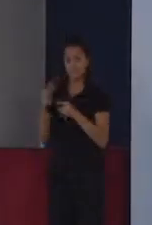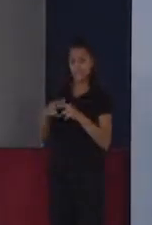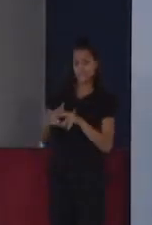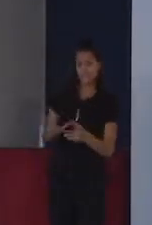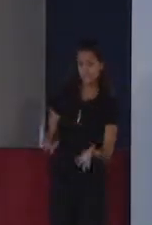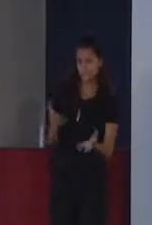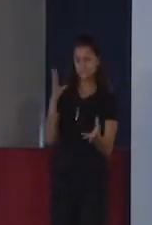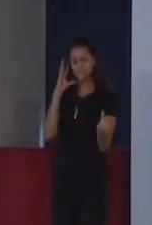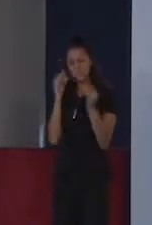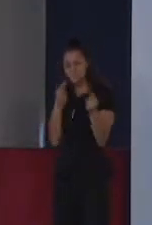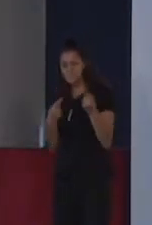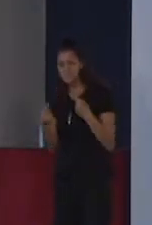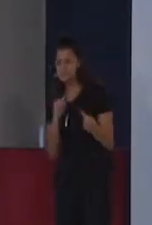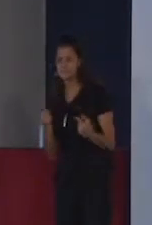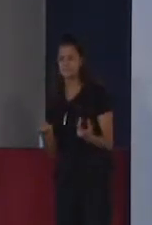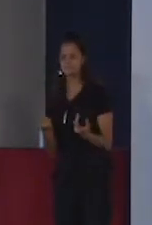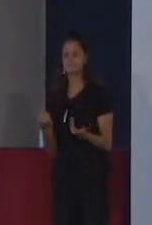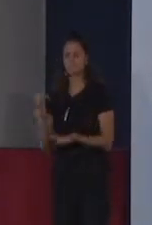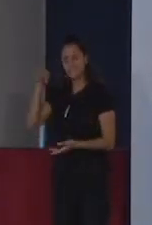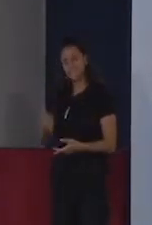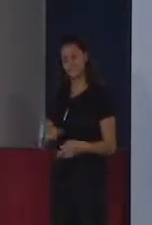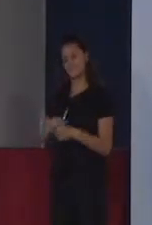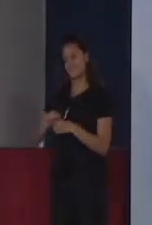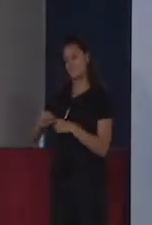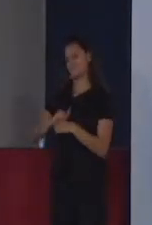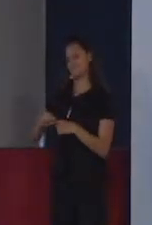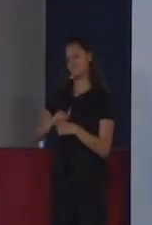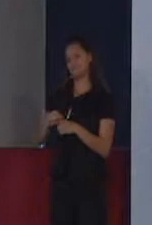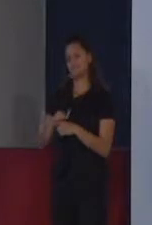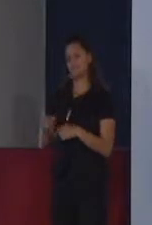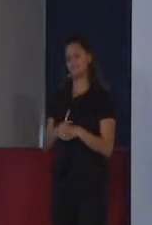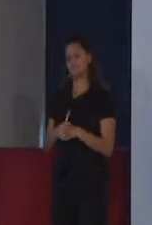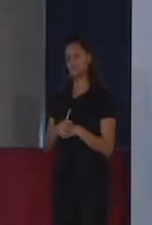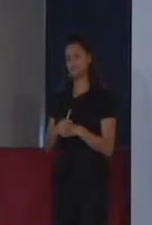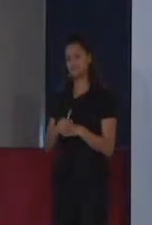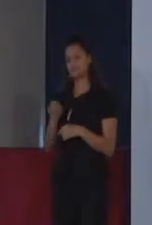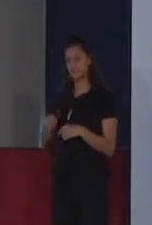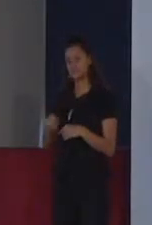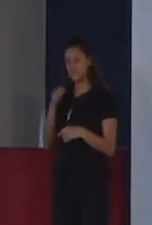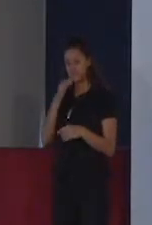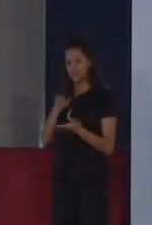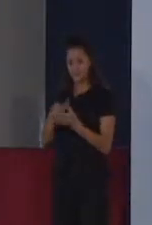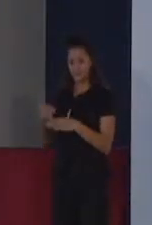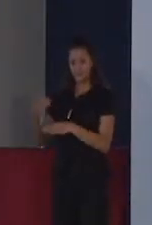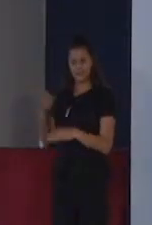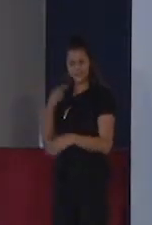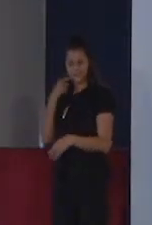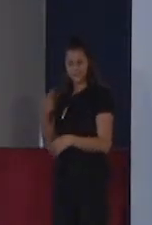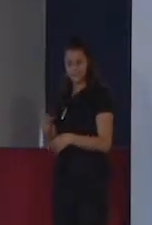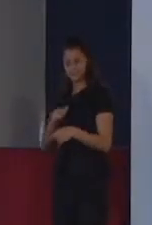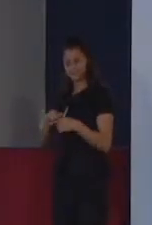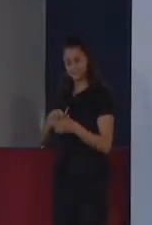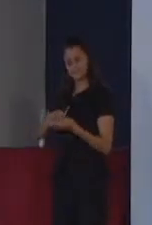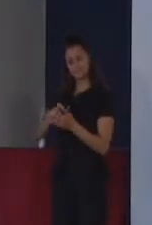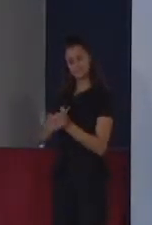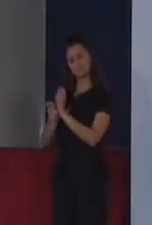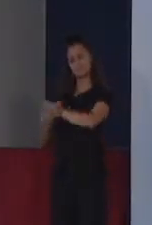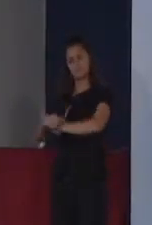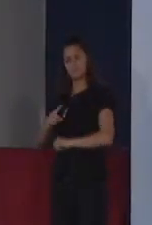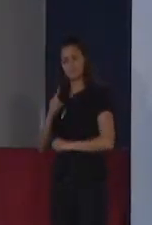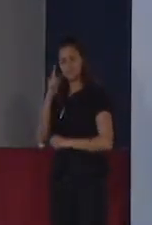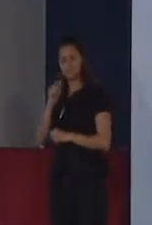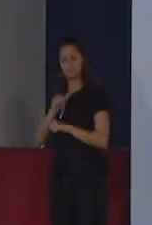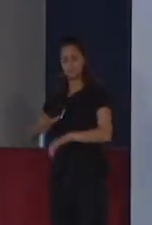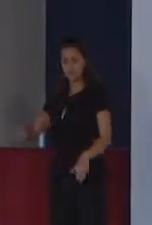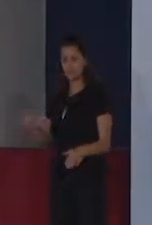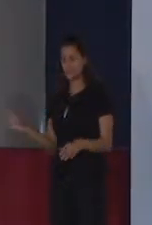taller, dialoguémoslo, ¿sí? Aquí es donde este ejercicio no es realmente se vuelve, como lo dijimos hace un rato, en una política pública,